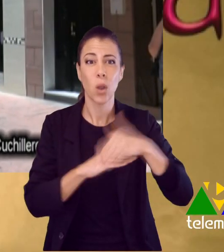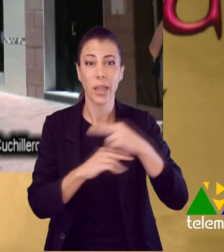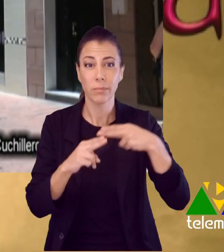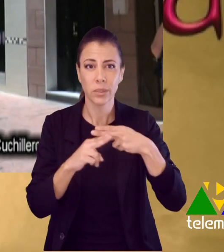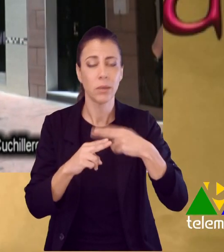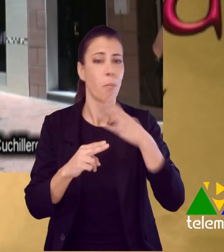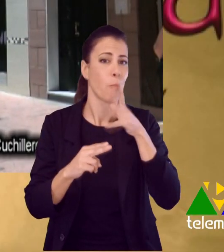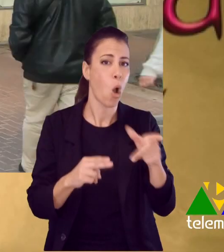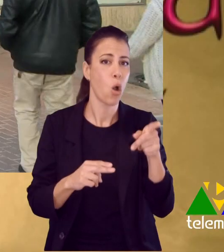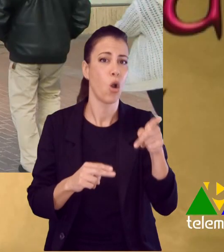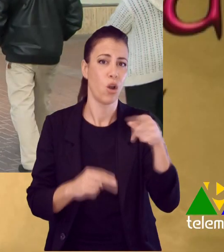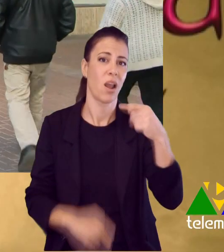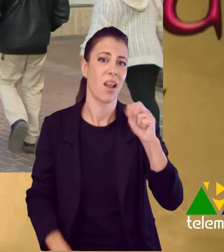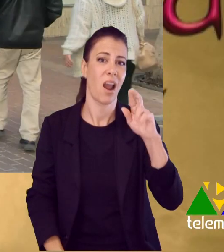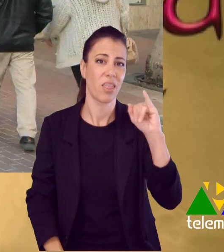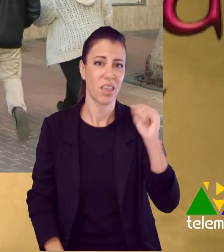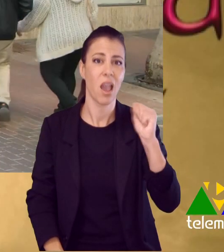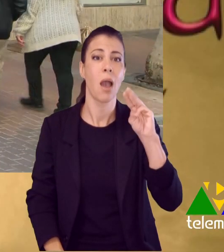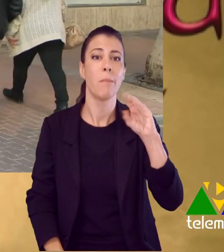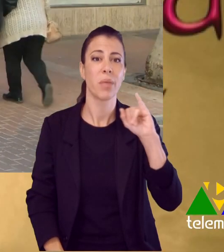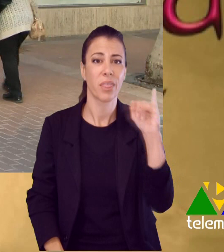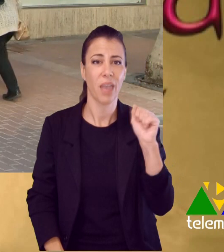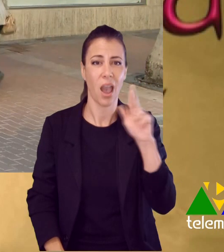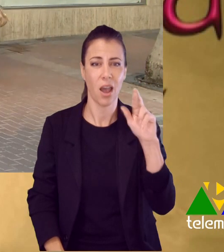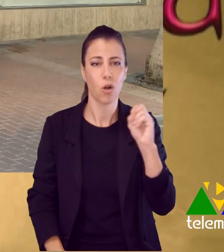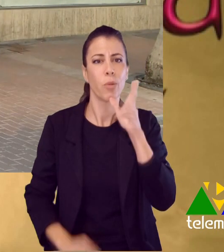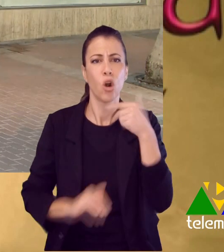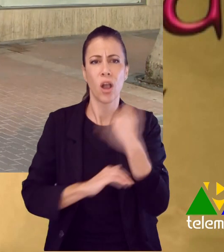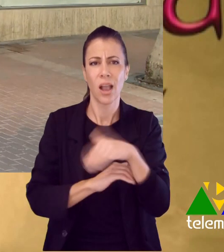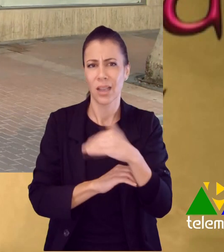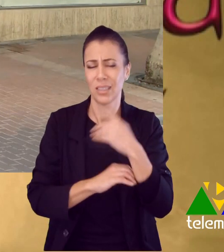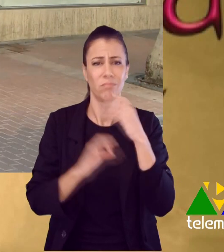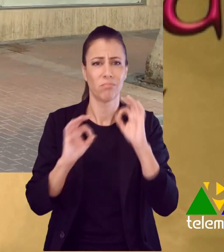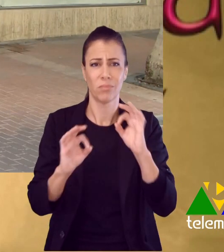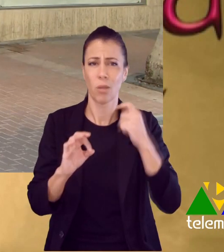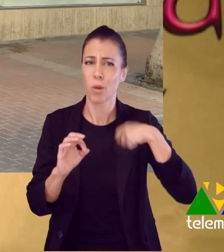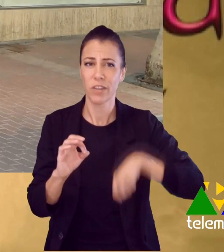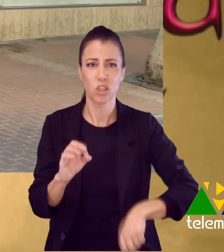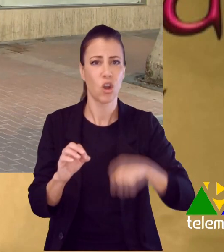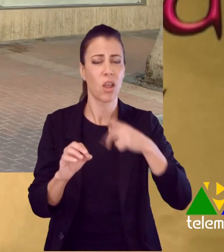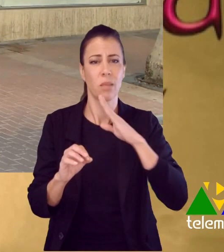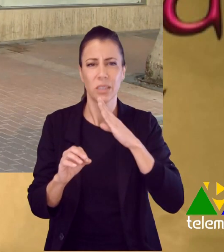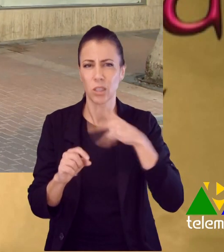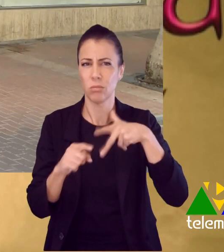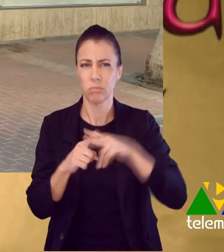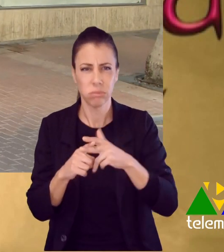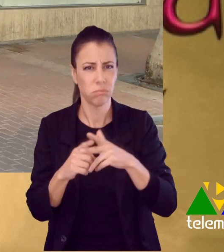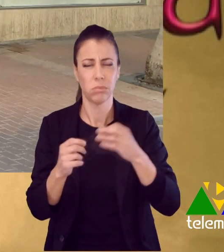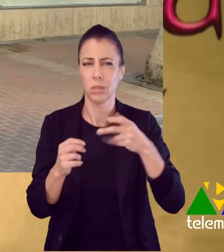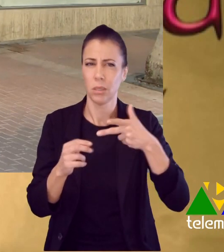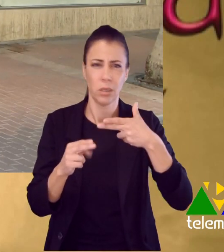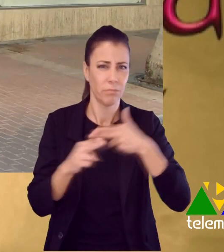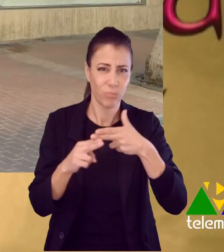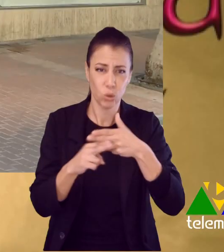Pizarro. Pero eran calles de profesiones, eran calles de zapateros, cuchilleros, eran calles de... Un poco de zoco. Sí, ahí,